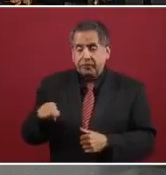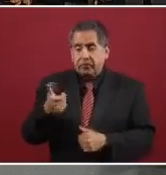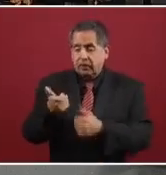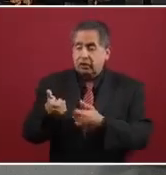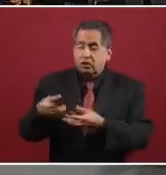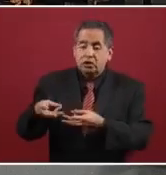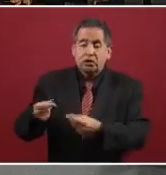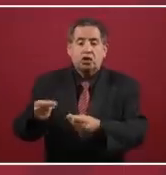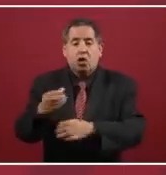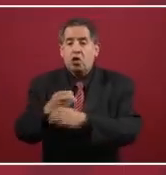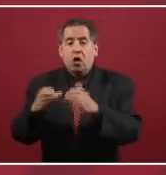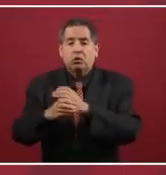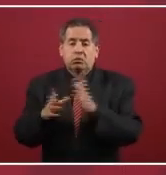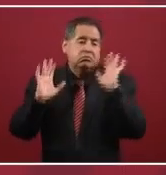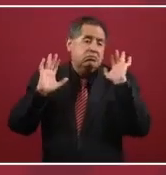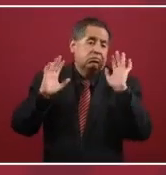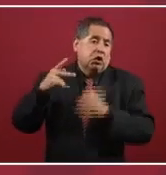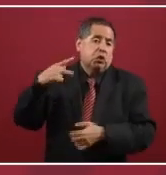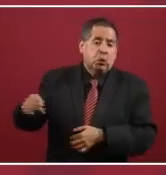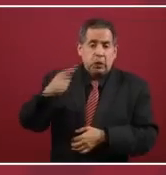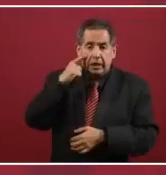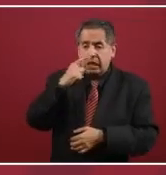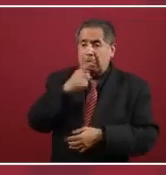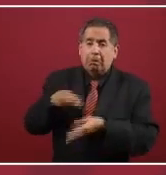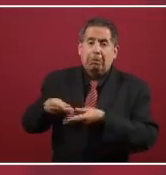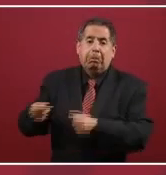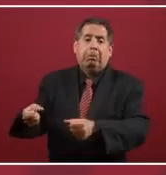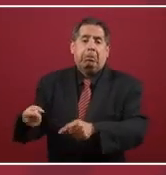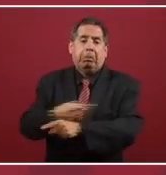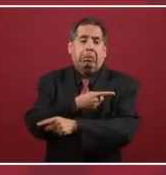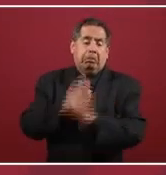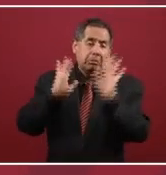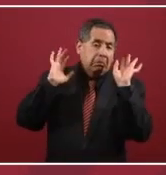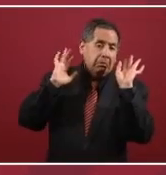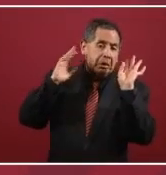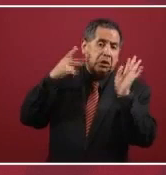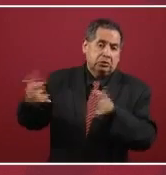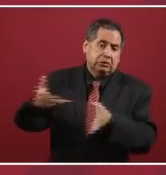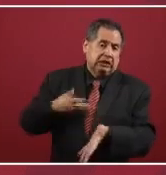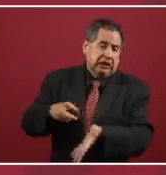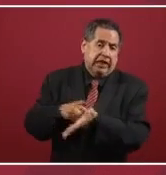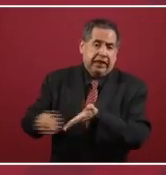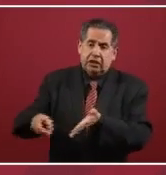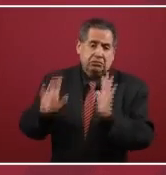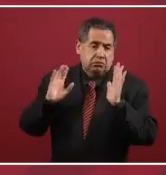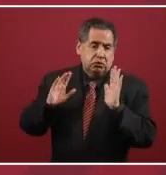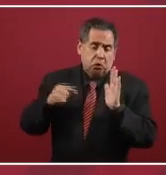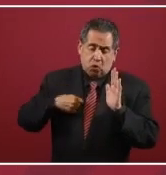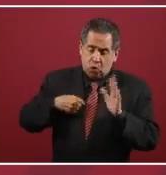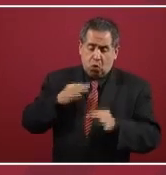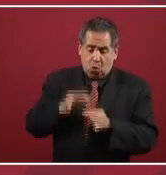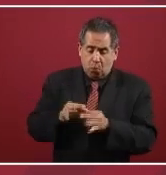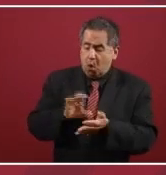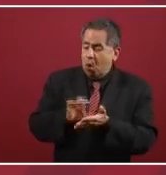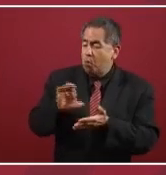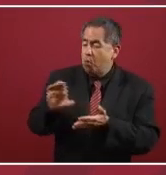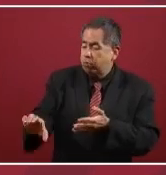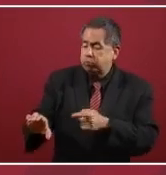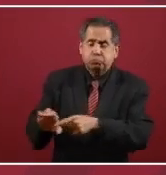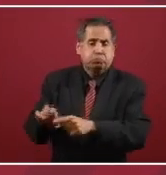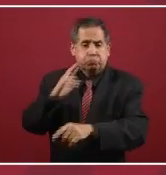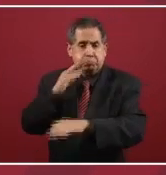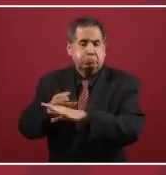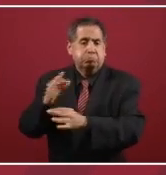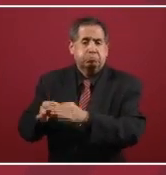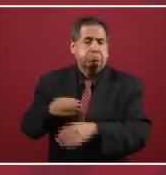es su dinero y es su derecho. Es esto de lo de